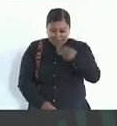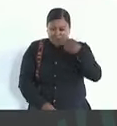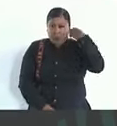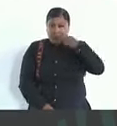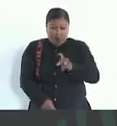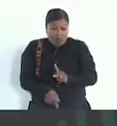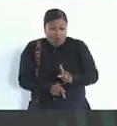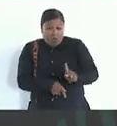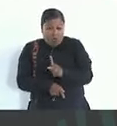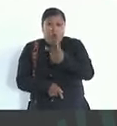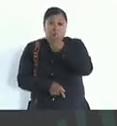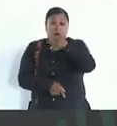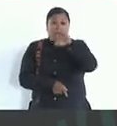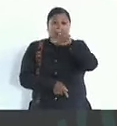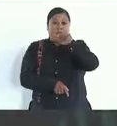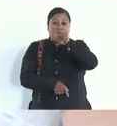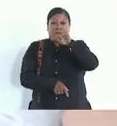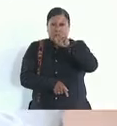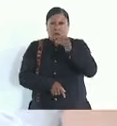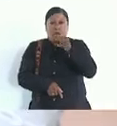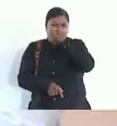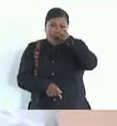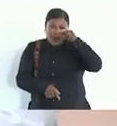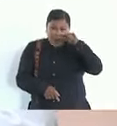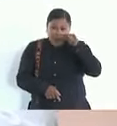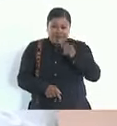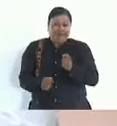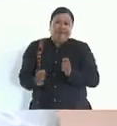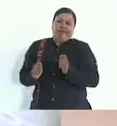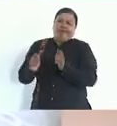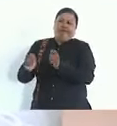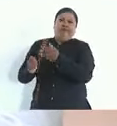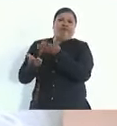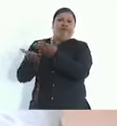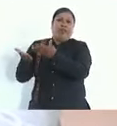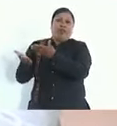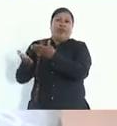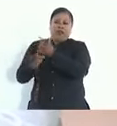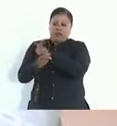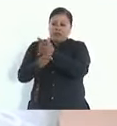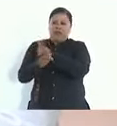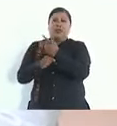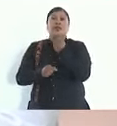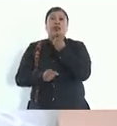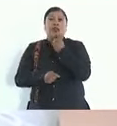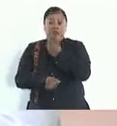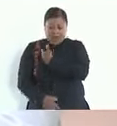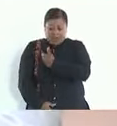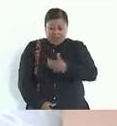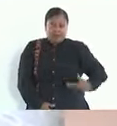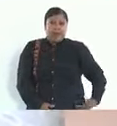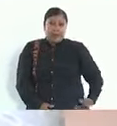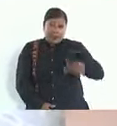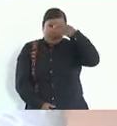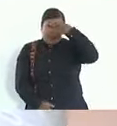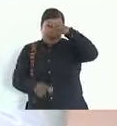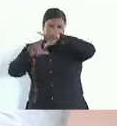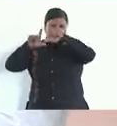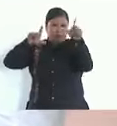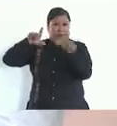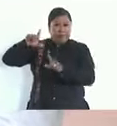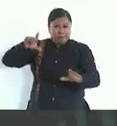de Juárez otorga al licenciado Andrés Manuel López Obrador, presidente constitucional de los Estados